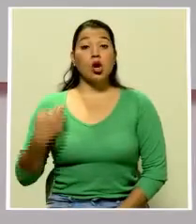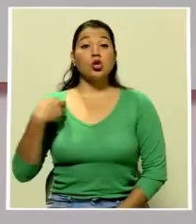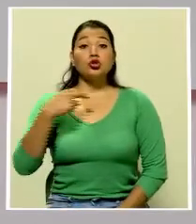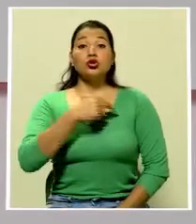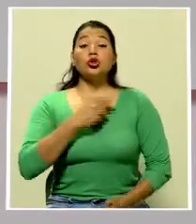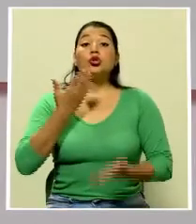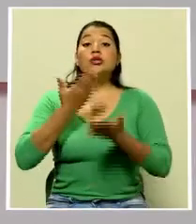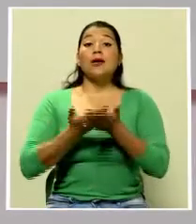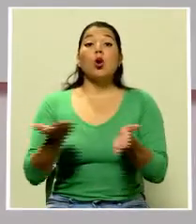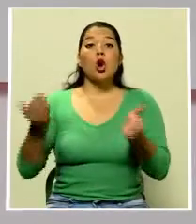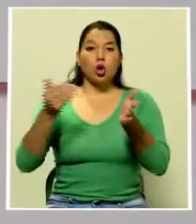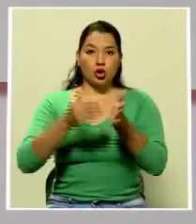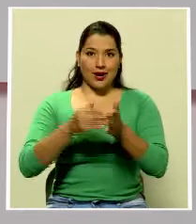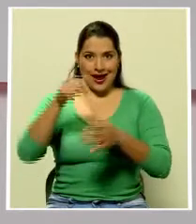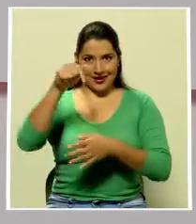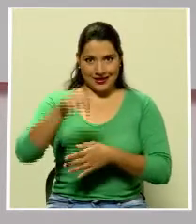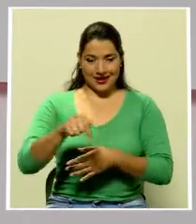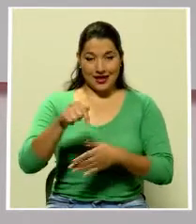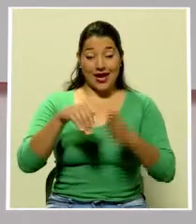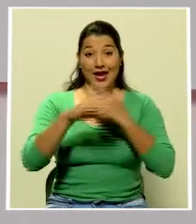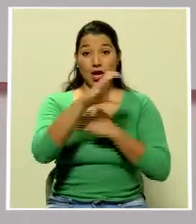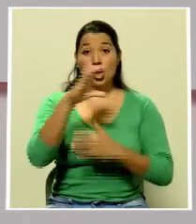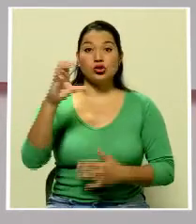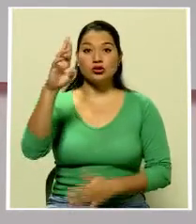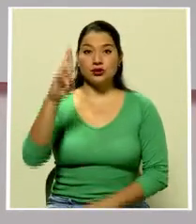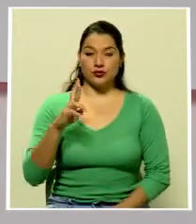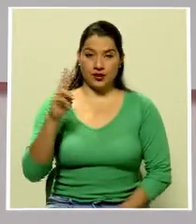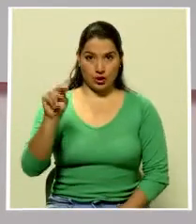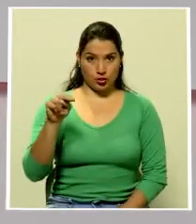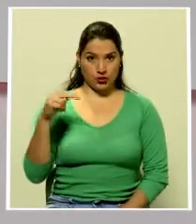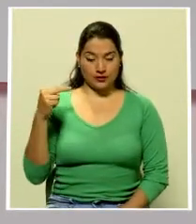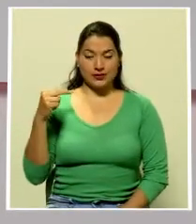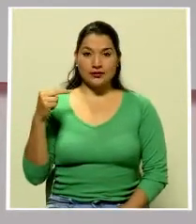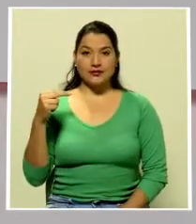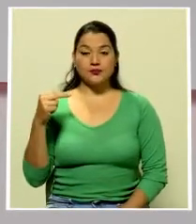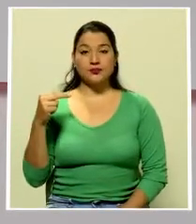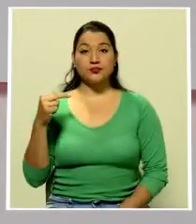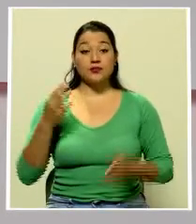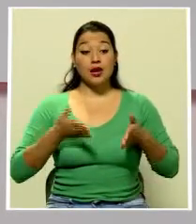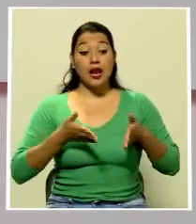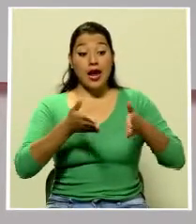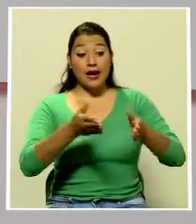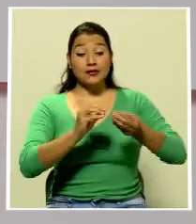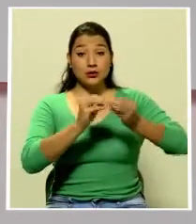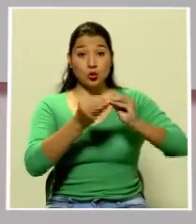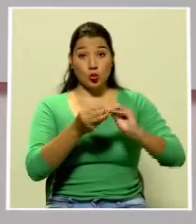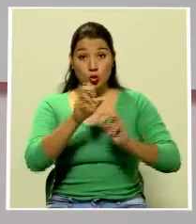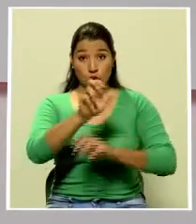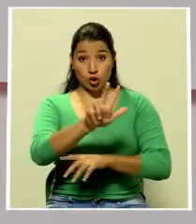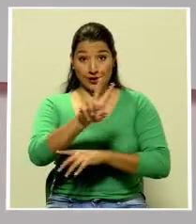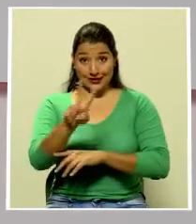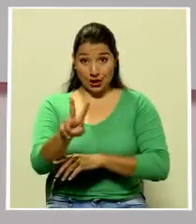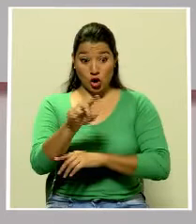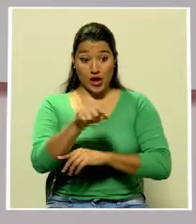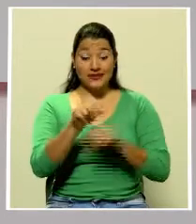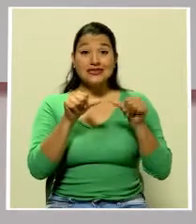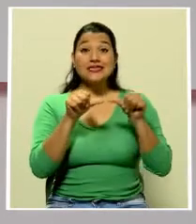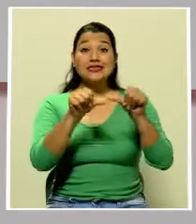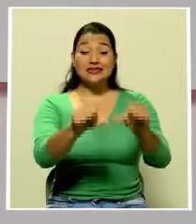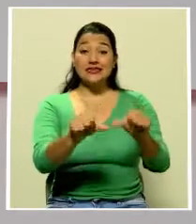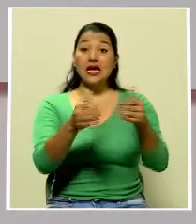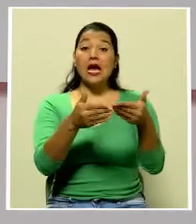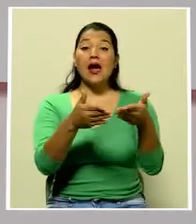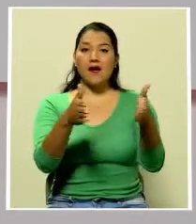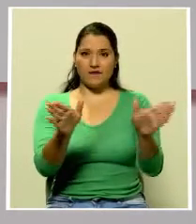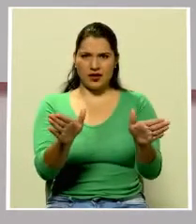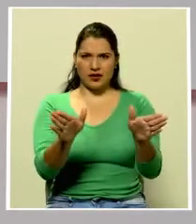Estamos de regreso en la edición estelar de Costa Rica Noticias. La Ruta 32 se mantiene habilitada